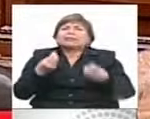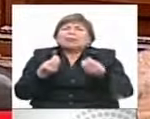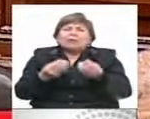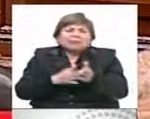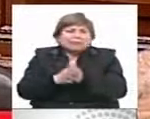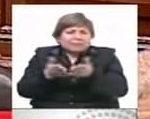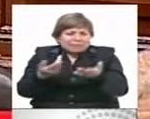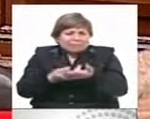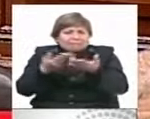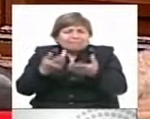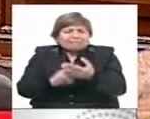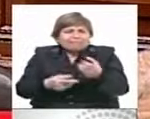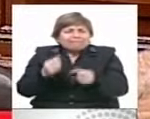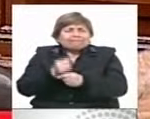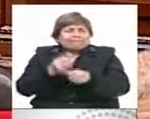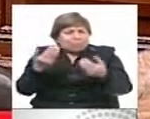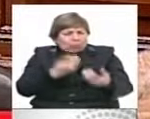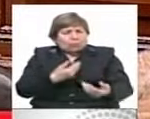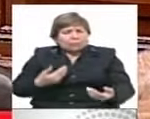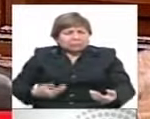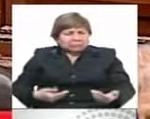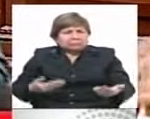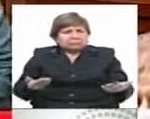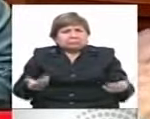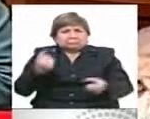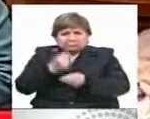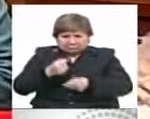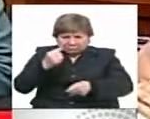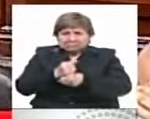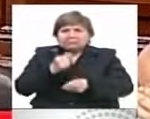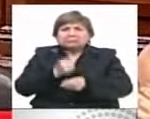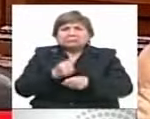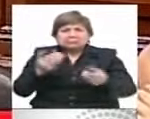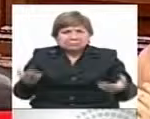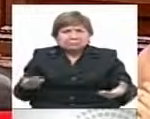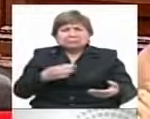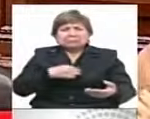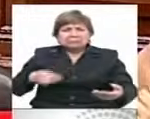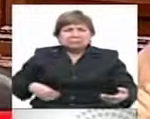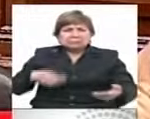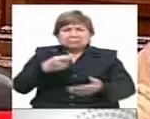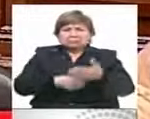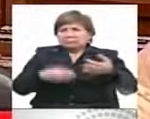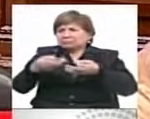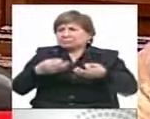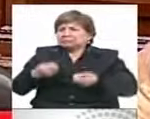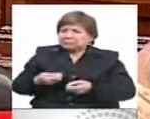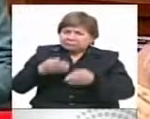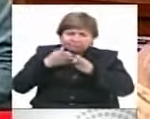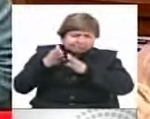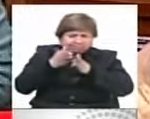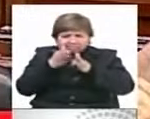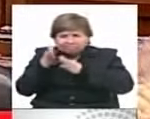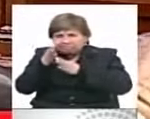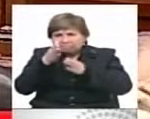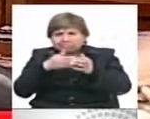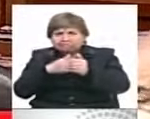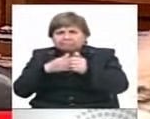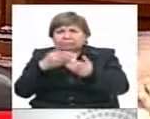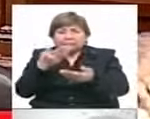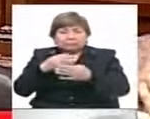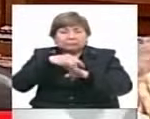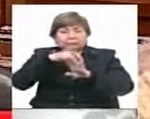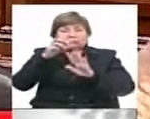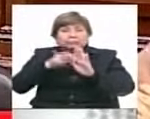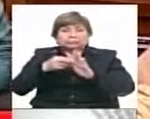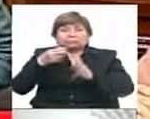el voto de confianza a un gabinete ministerial que está trabajando? Un ministro de Economía y Finanzas que está viabilizando ese tipo de